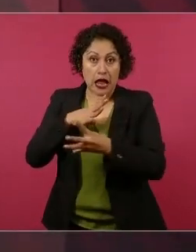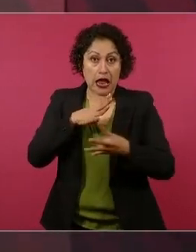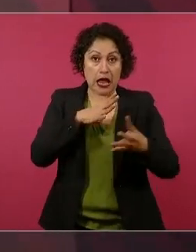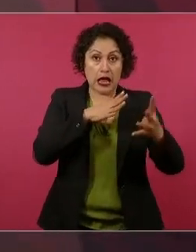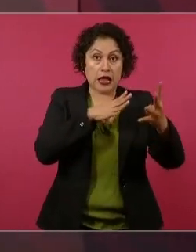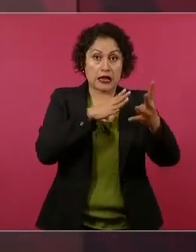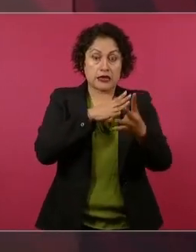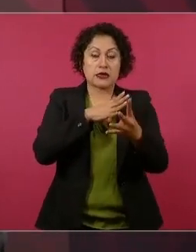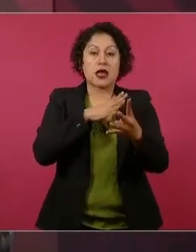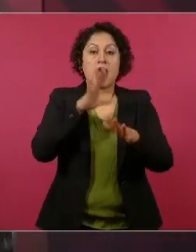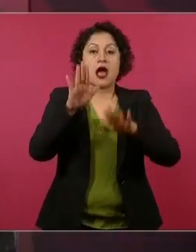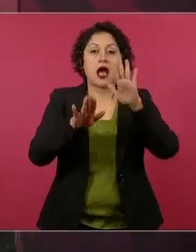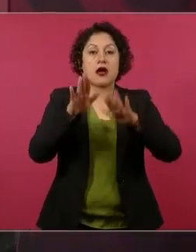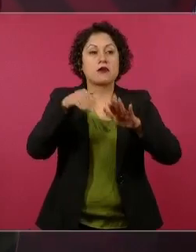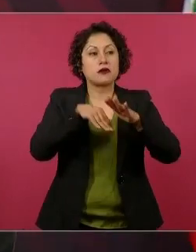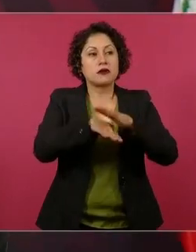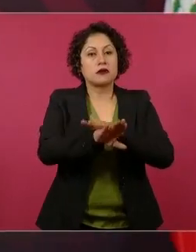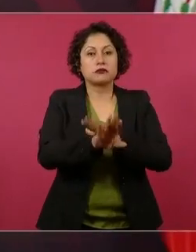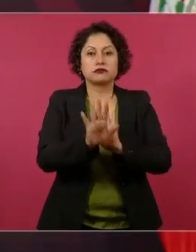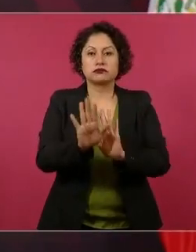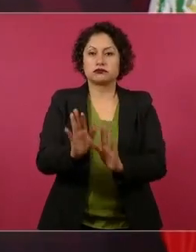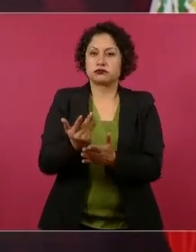por reservación y